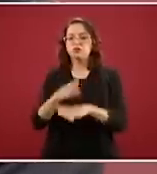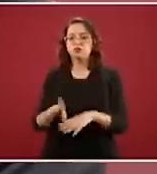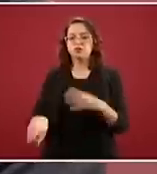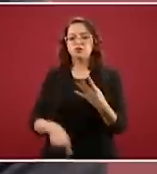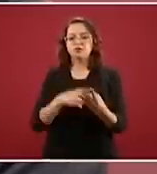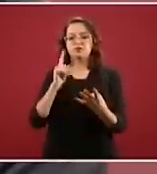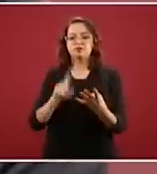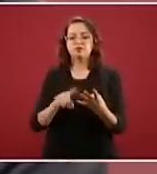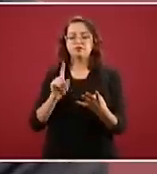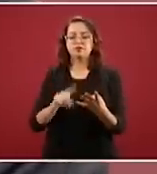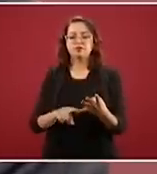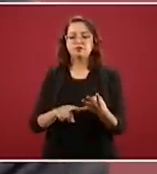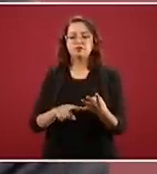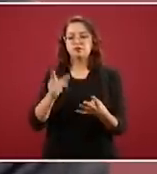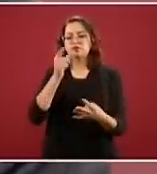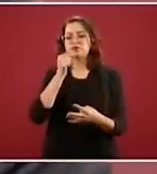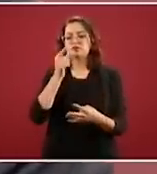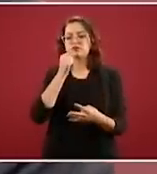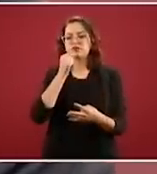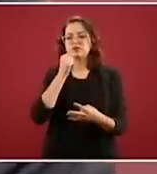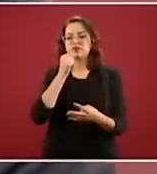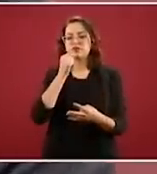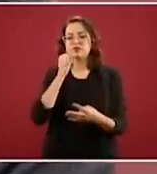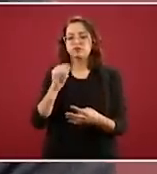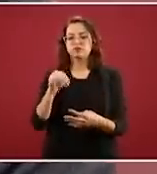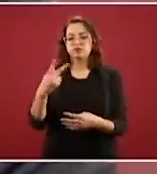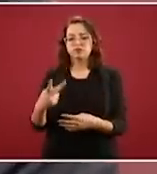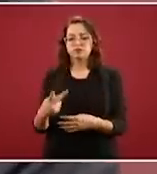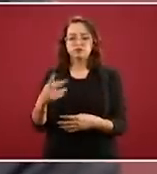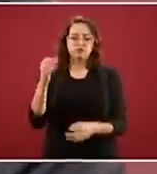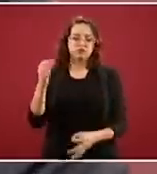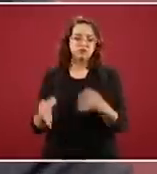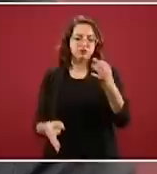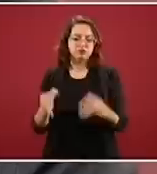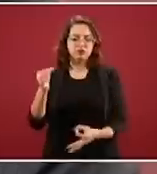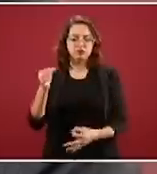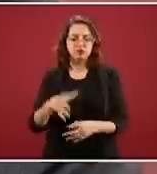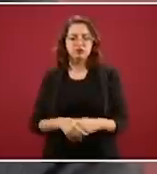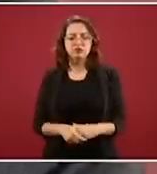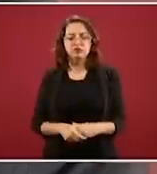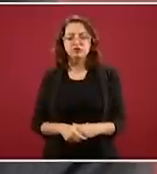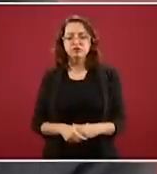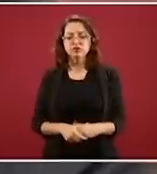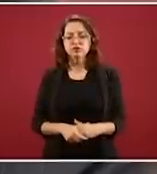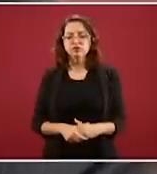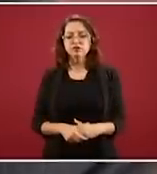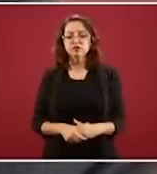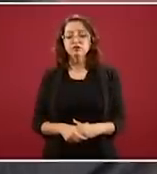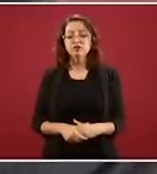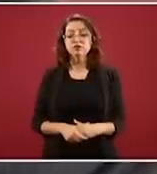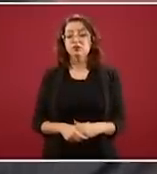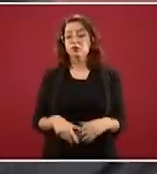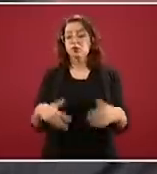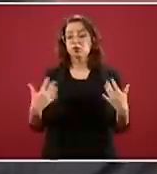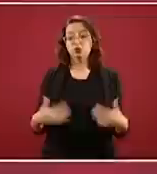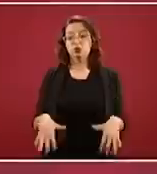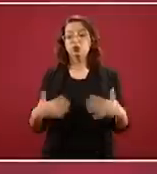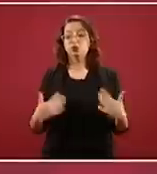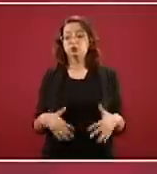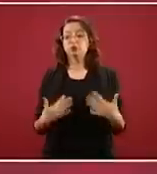y lo que ahora se conoce como policía ministerial o judicial, pero era muy